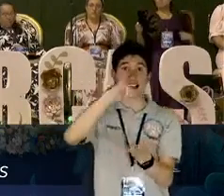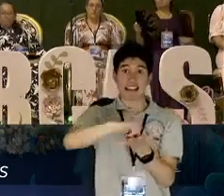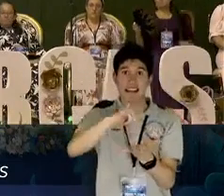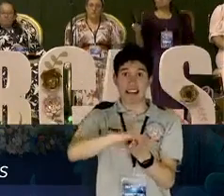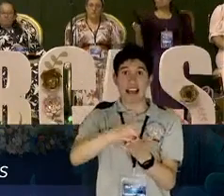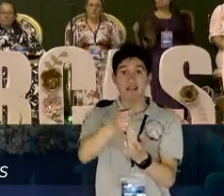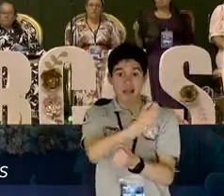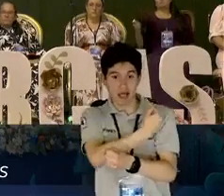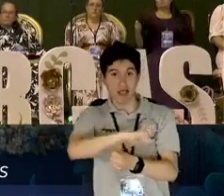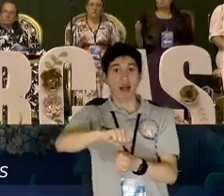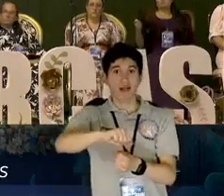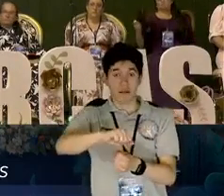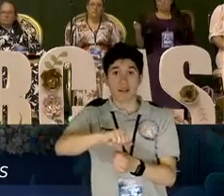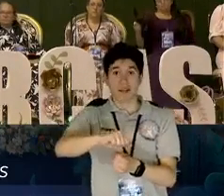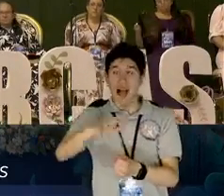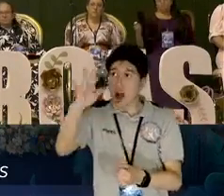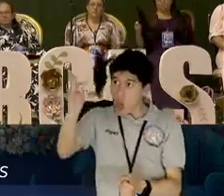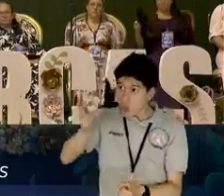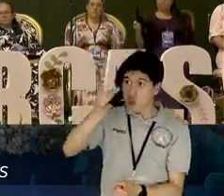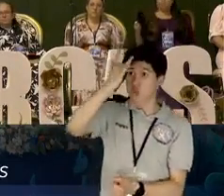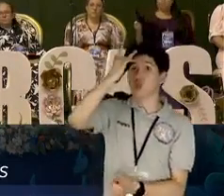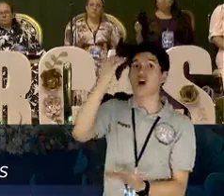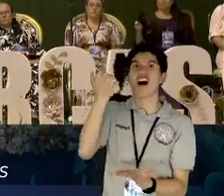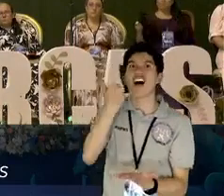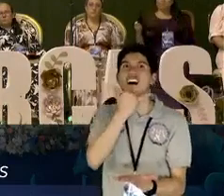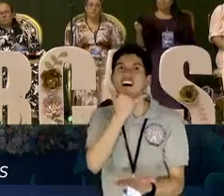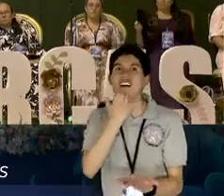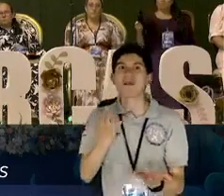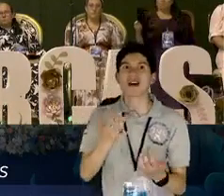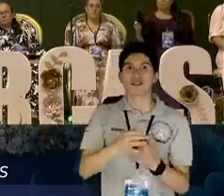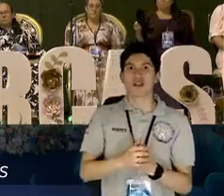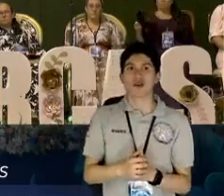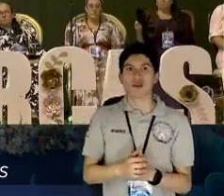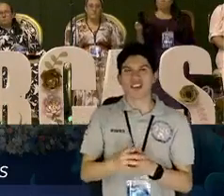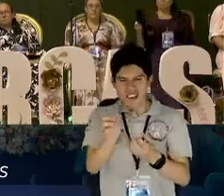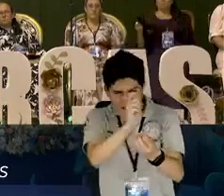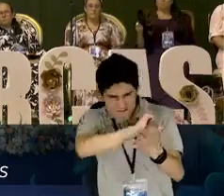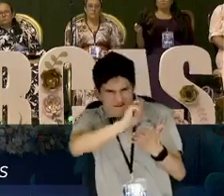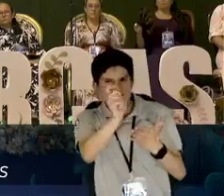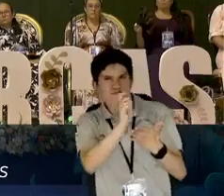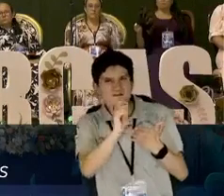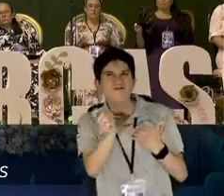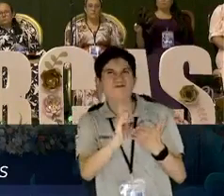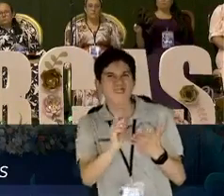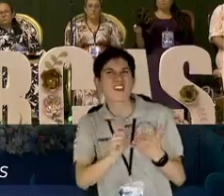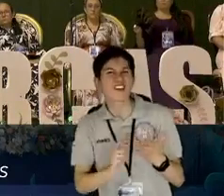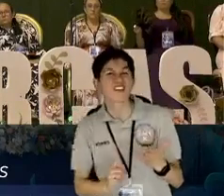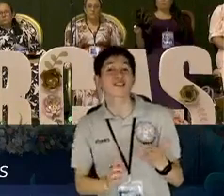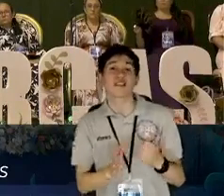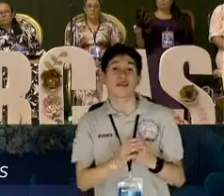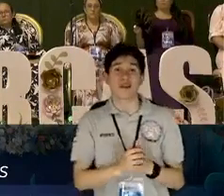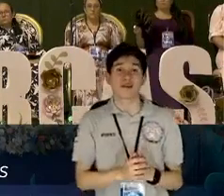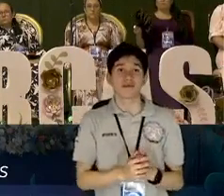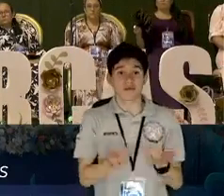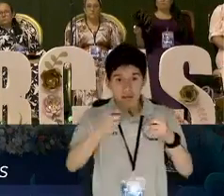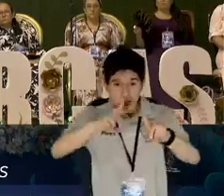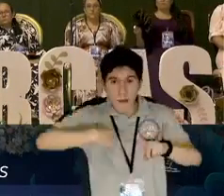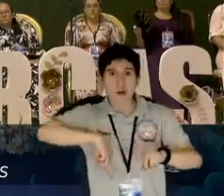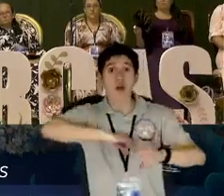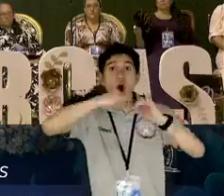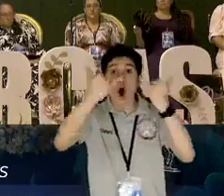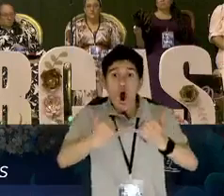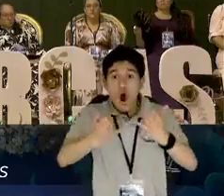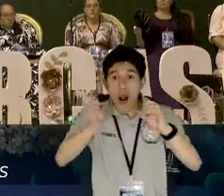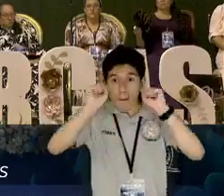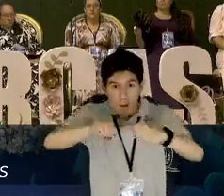se inspira en esto que sucedió y escribe ese salmo. Y entonces también nosotros podríamos hacerle una